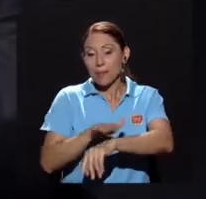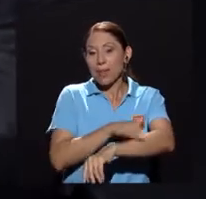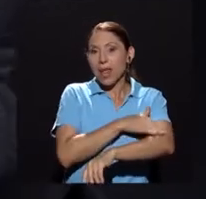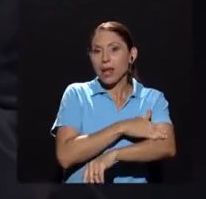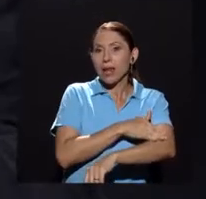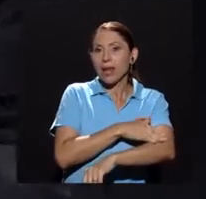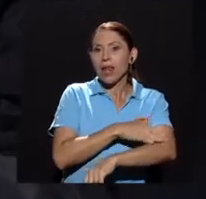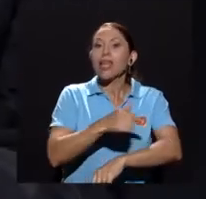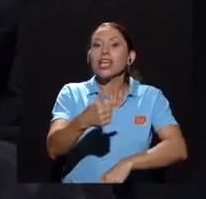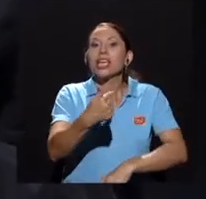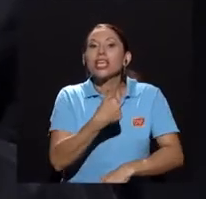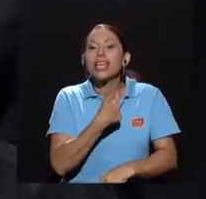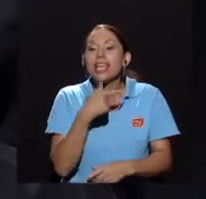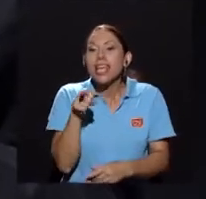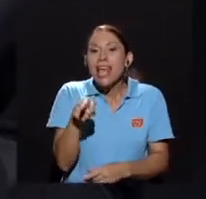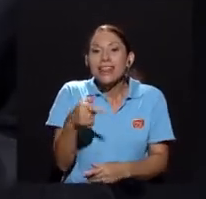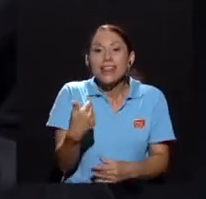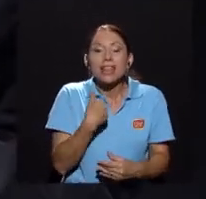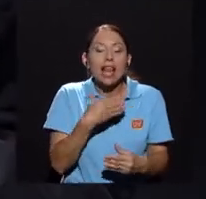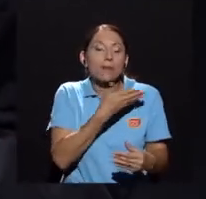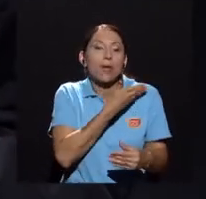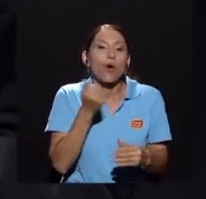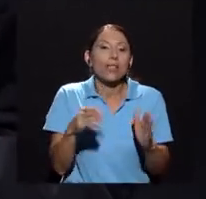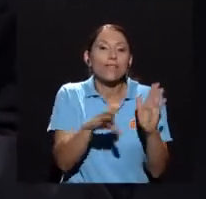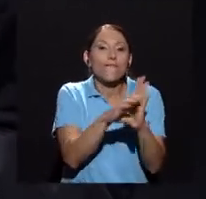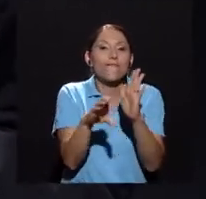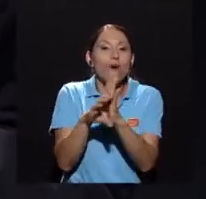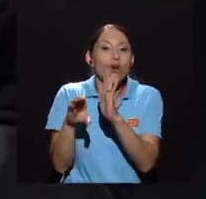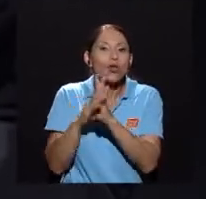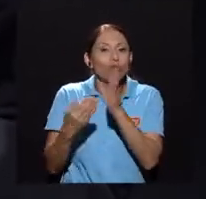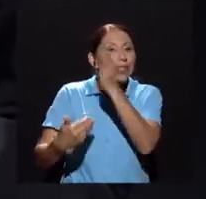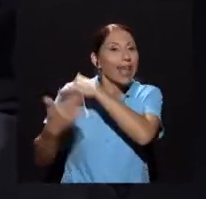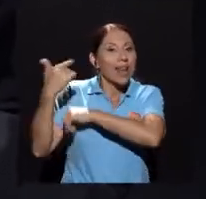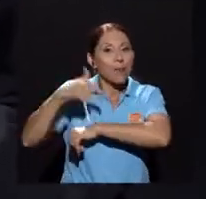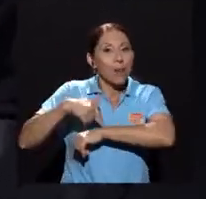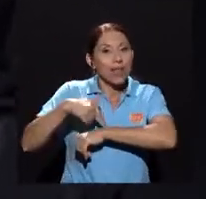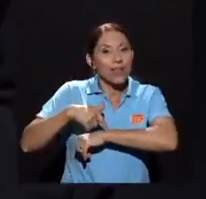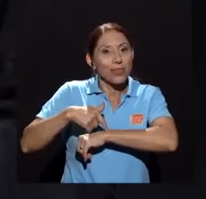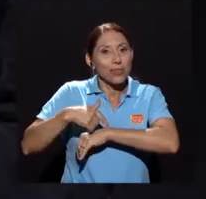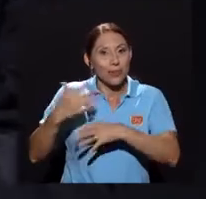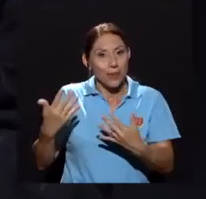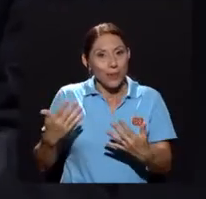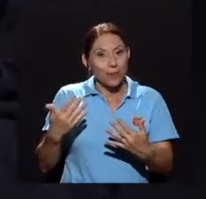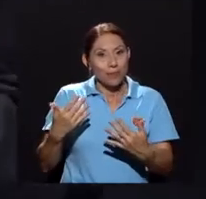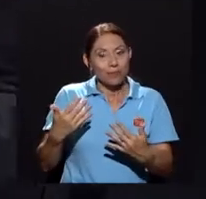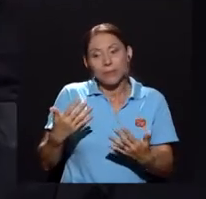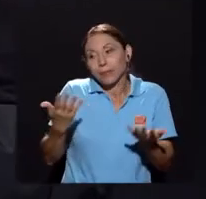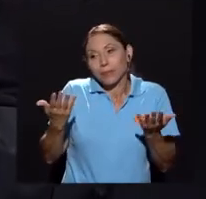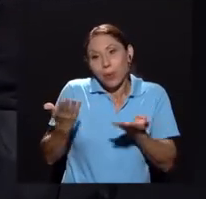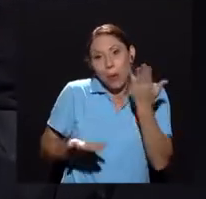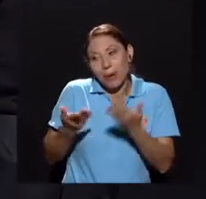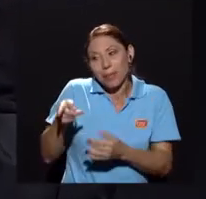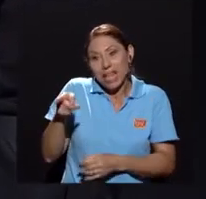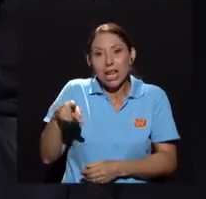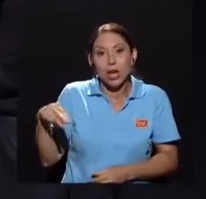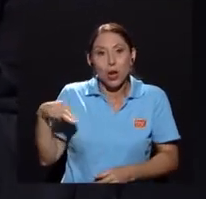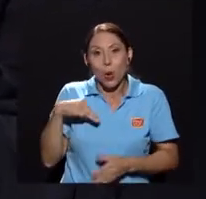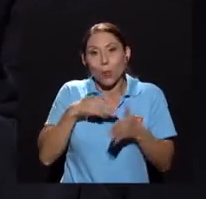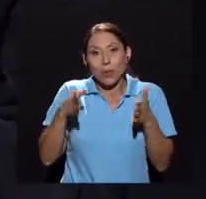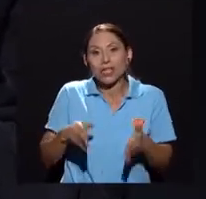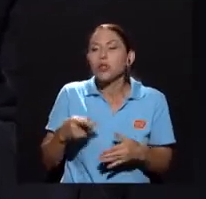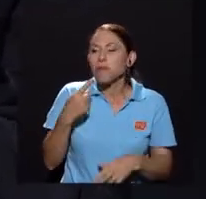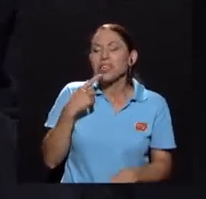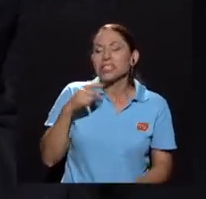mejores fotos del momento que a un ministro probablemente le van a decir que si es que sí que las usará y le daban la autorización